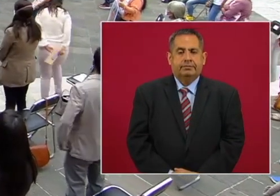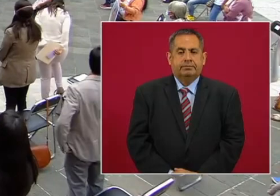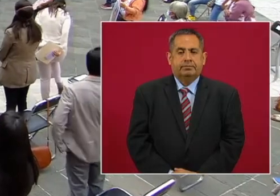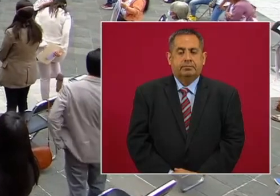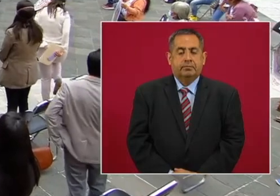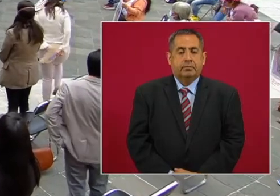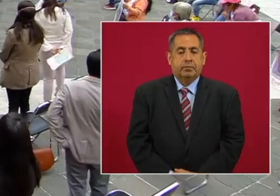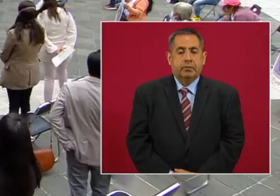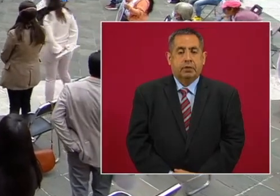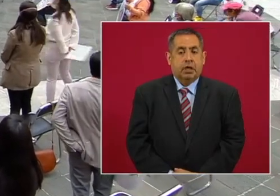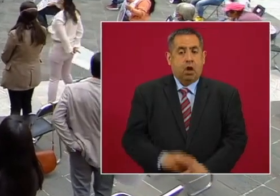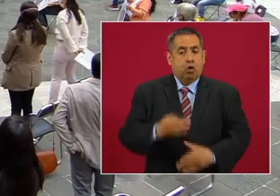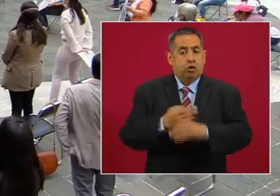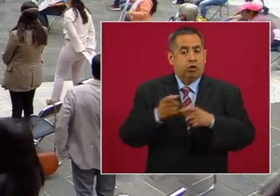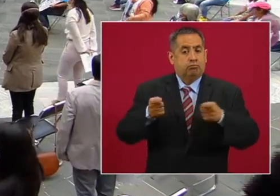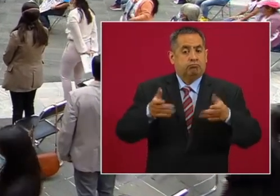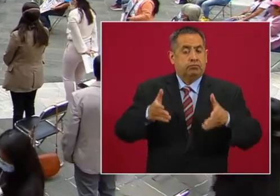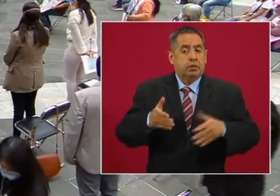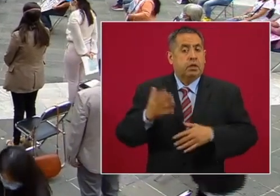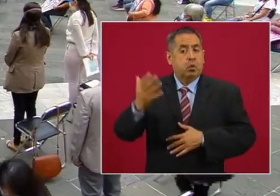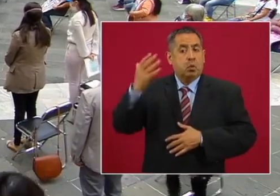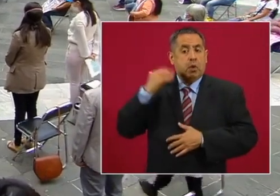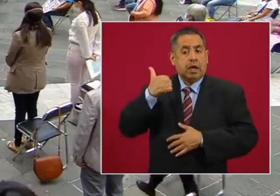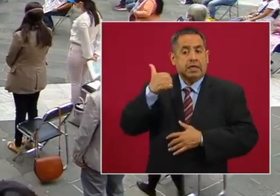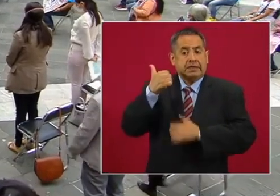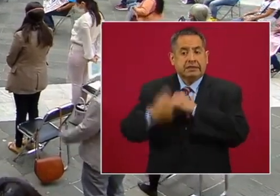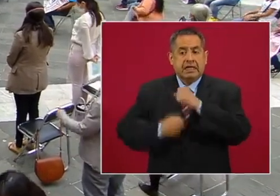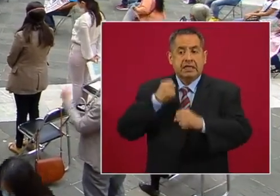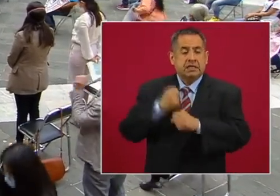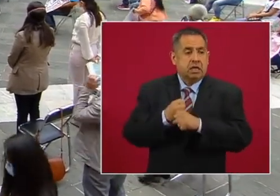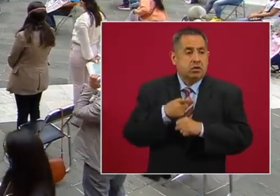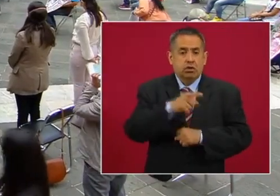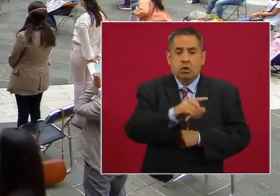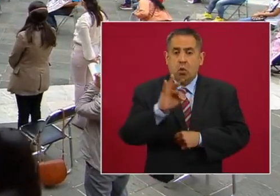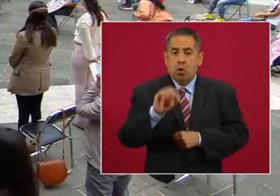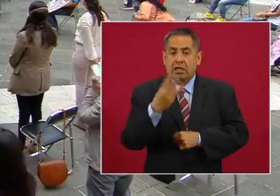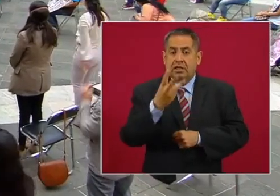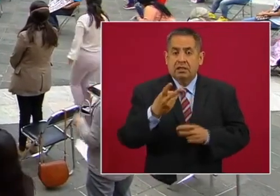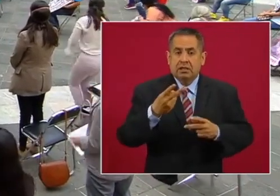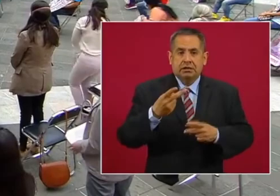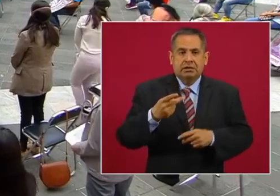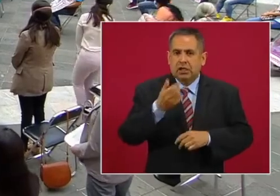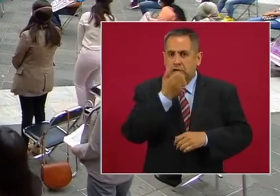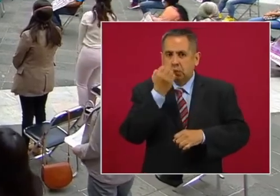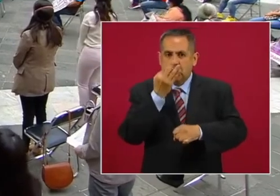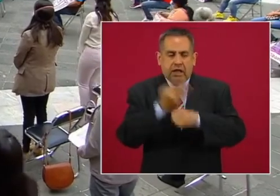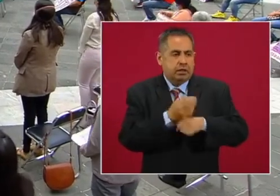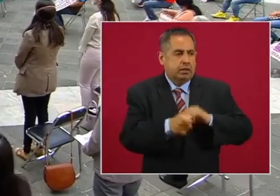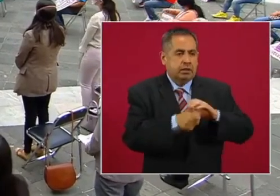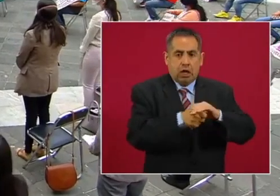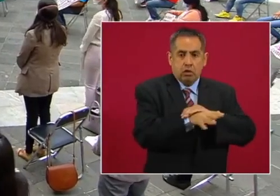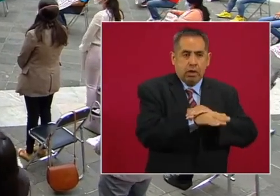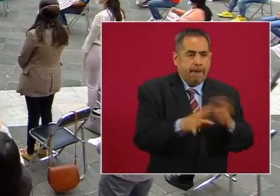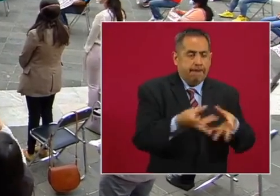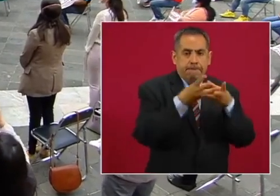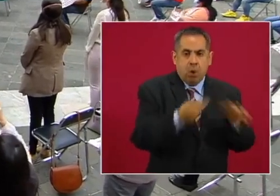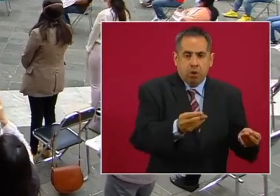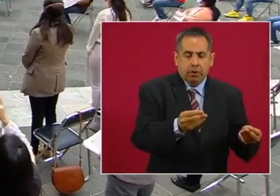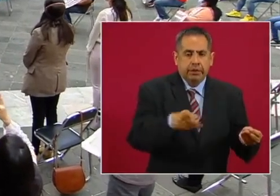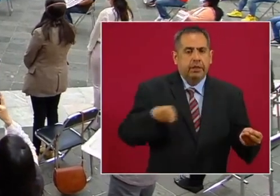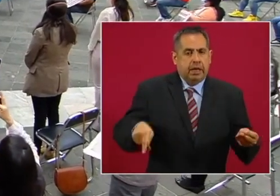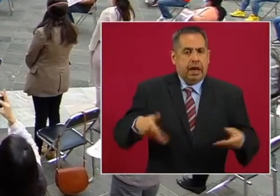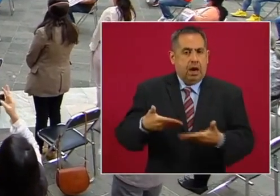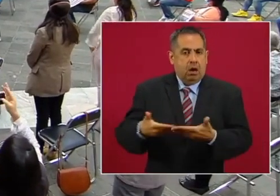preside este acto a seis años de la desaparición de 43 normalistas de ayotzinapa el presidente constitucional de los estados